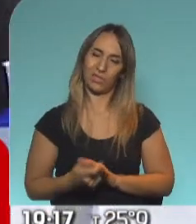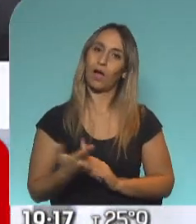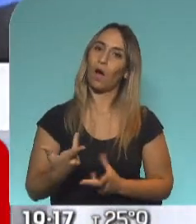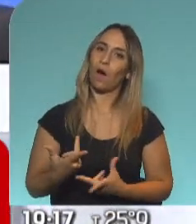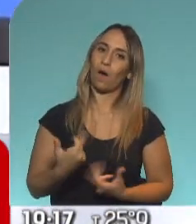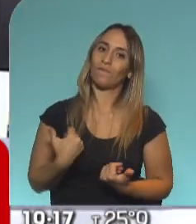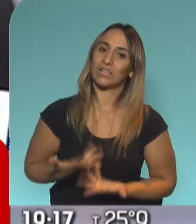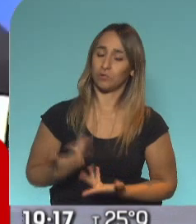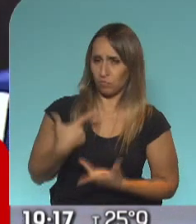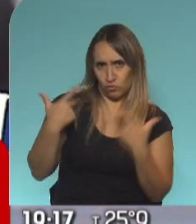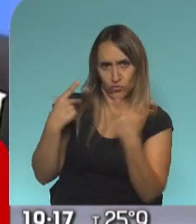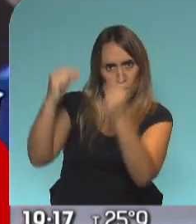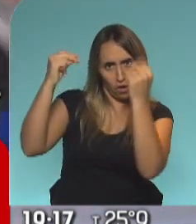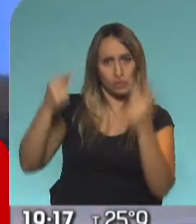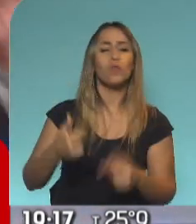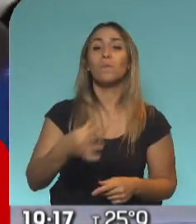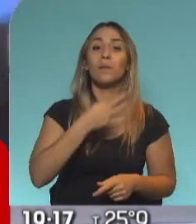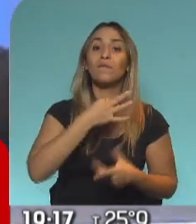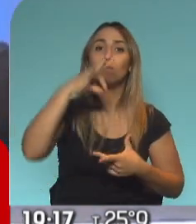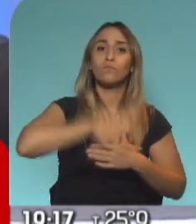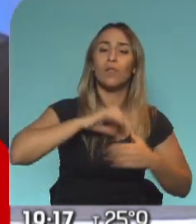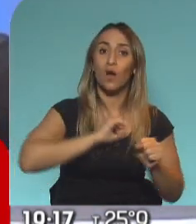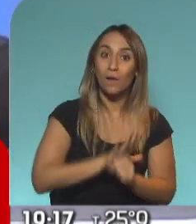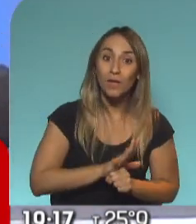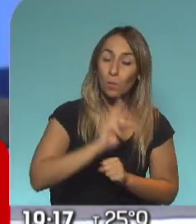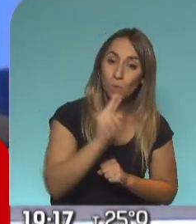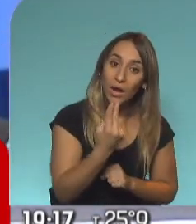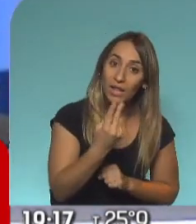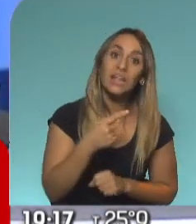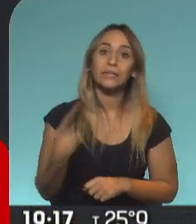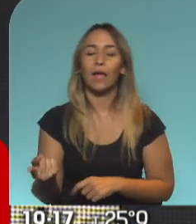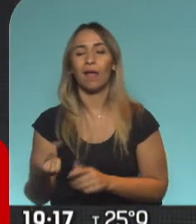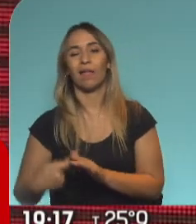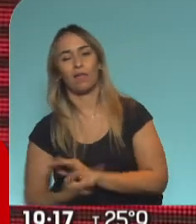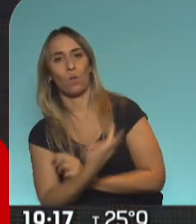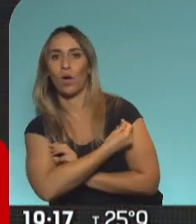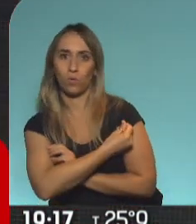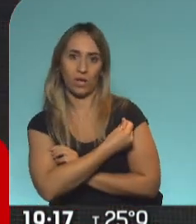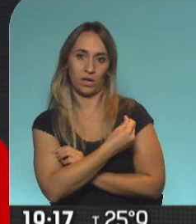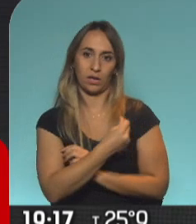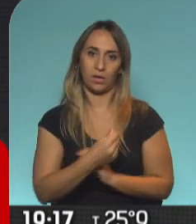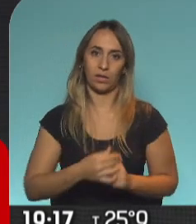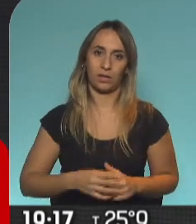dije jamás. Prefiero morirme ahogada de COVID. O sea que por el momento ninguno, ¿eh?